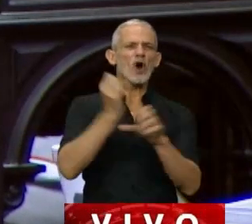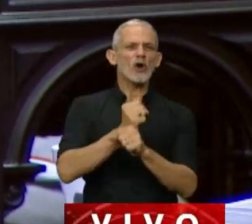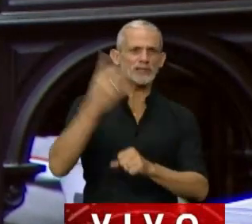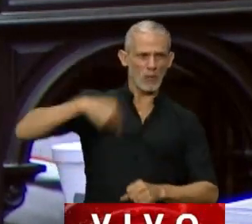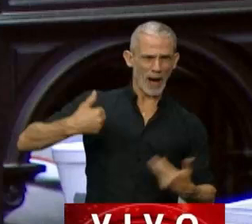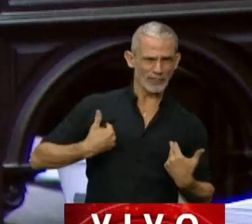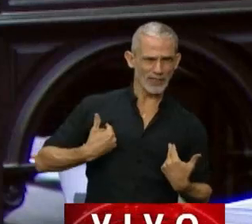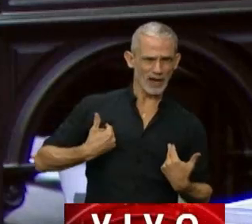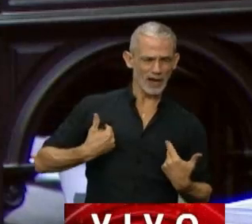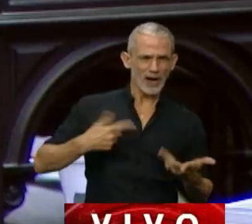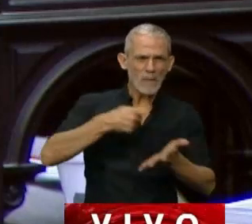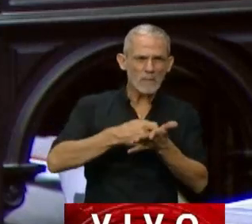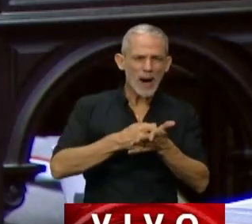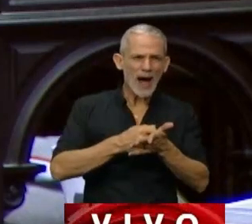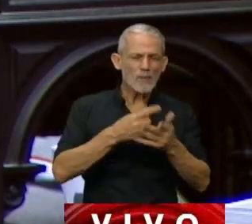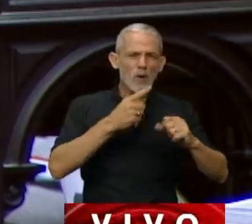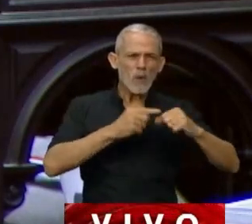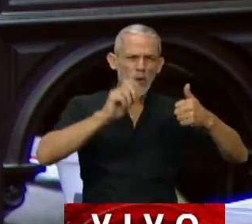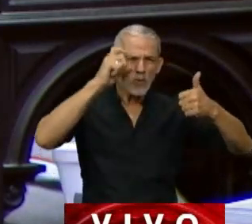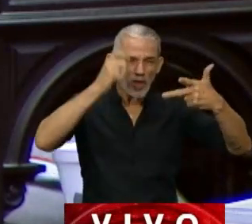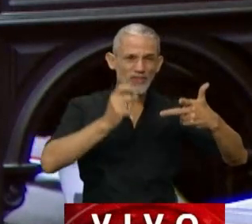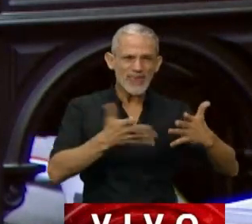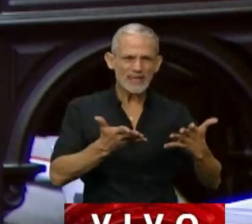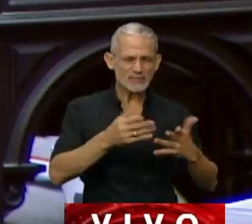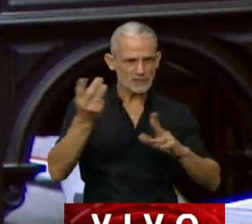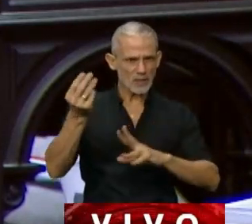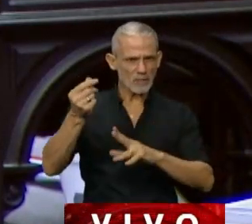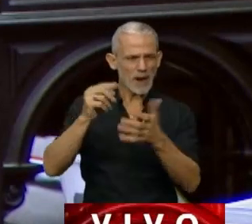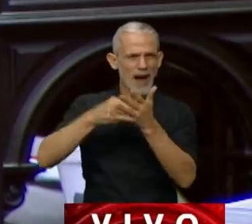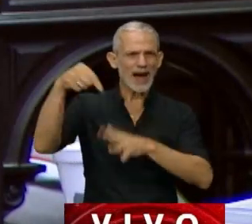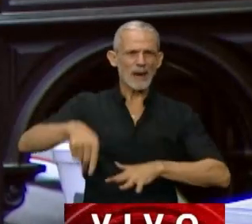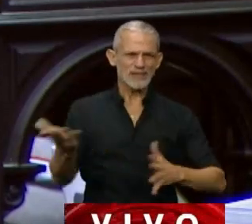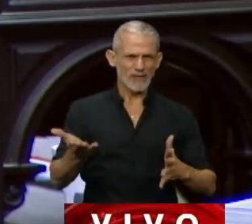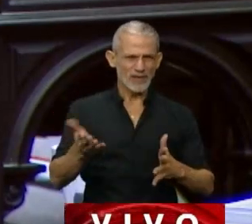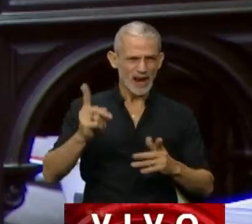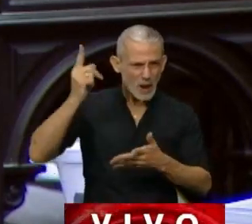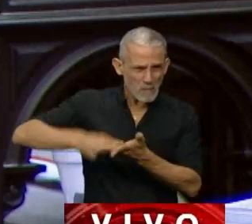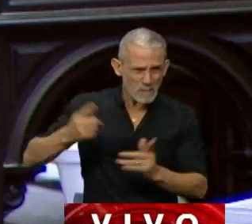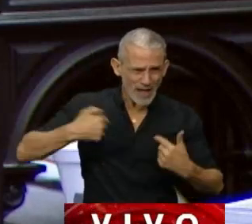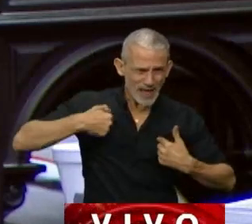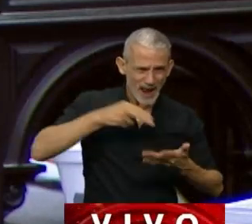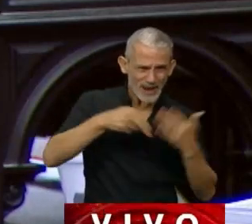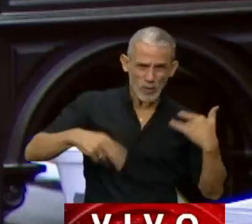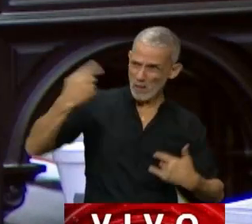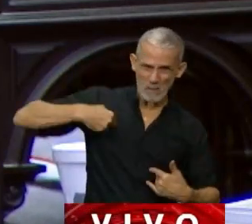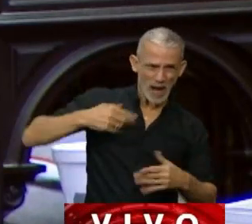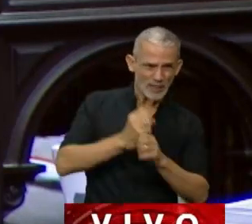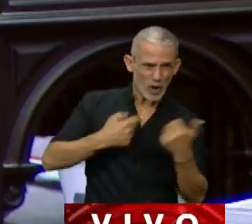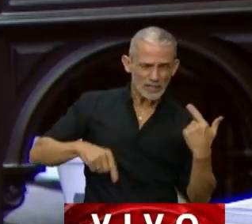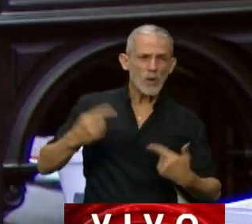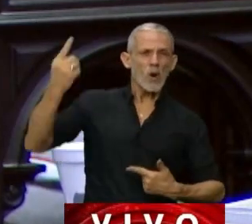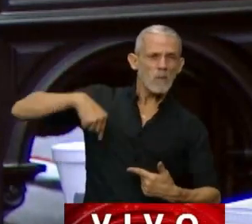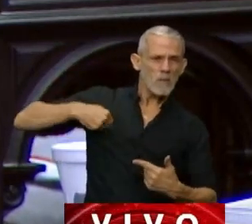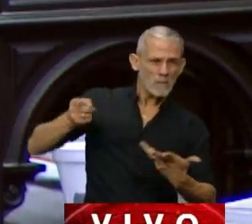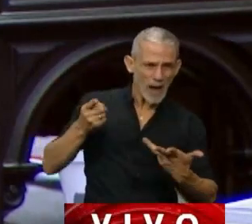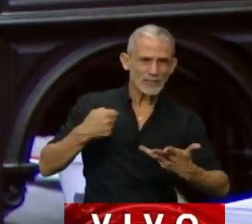colectivo en donde pagamos hasta 10 veces más de lo que se paga en la capital federal. Nos definen que pagamos la electricidad